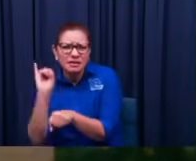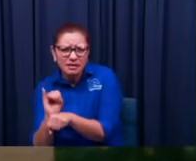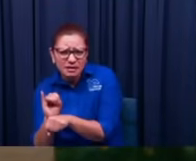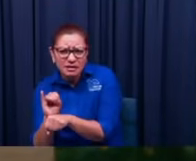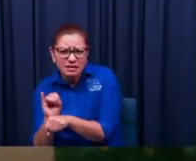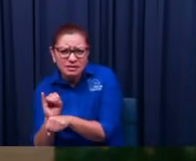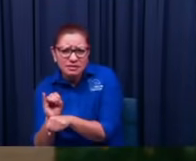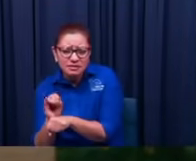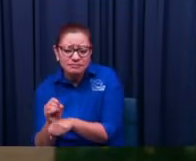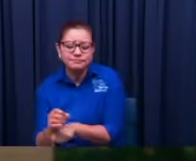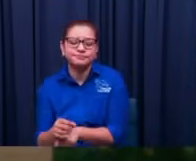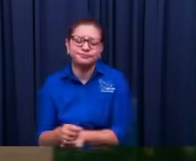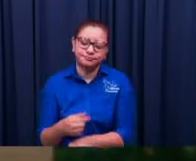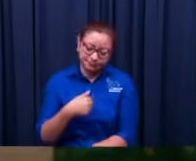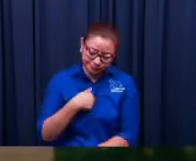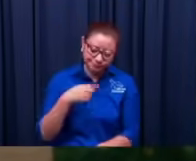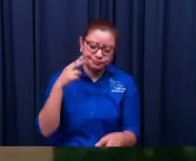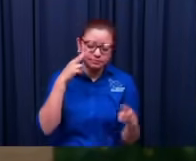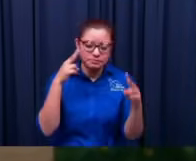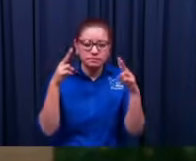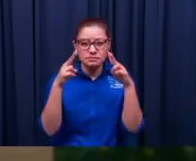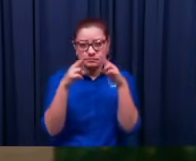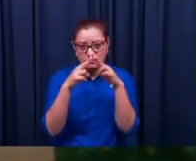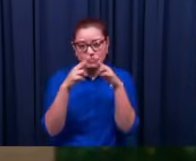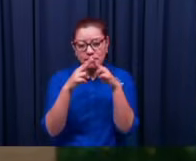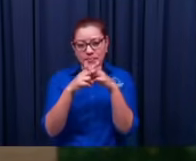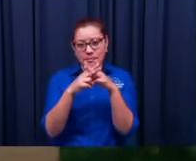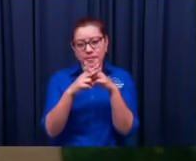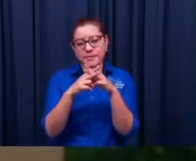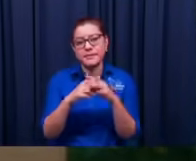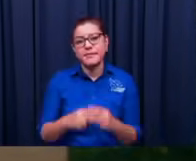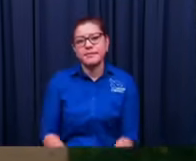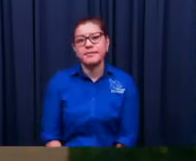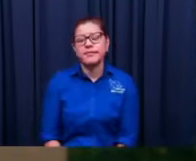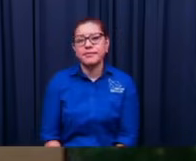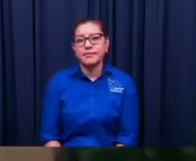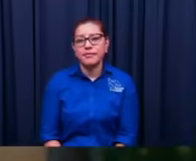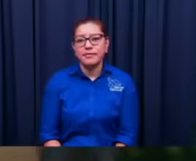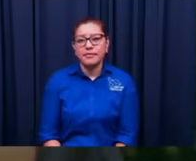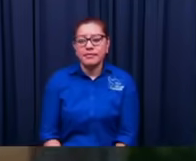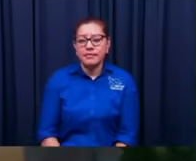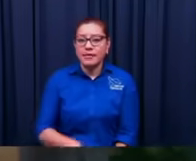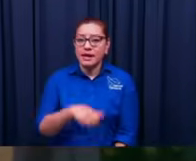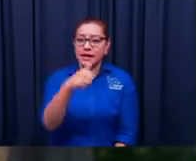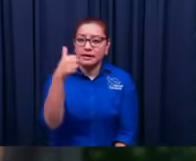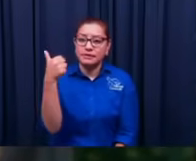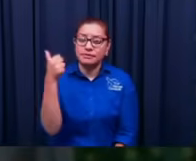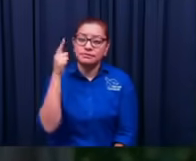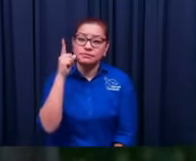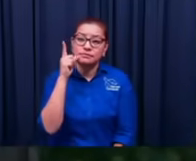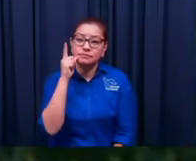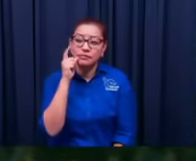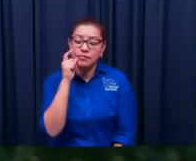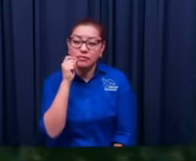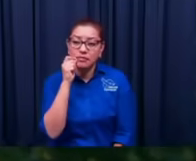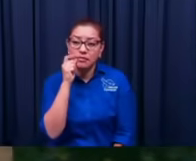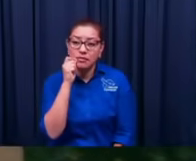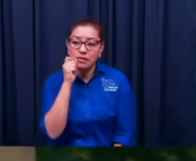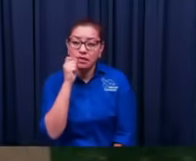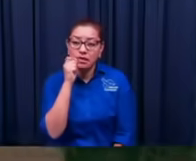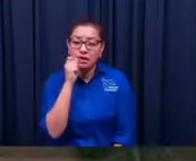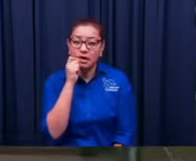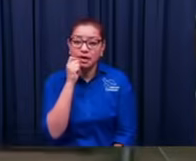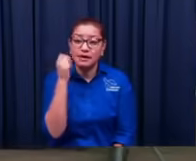Yo conocí otro hermano, aparte del que ya le dije que conocí, conocí otro hermano que le dijo